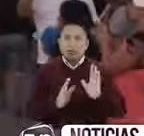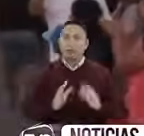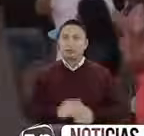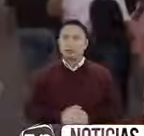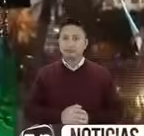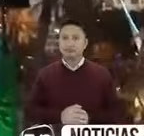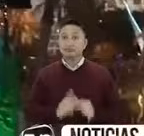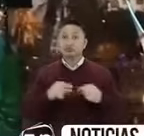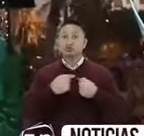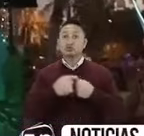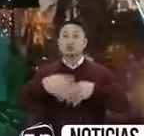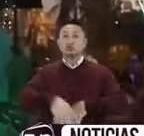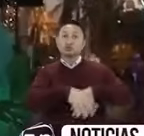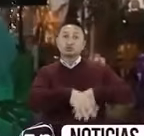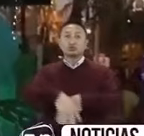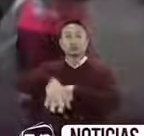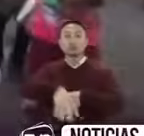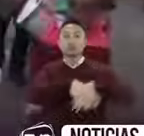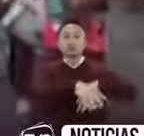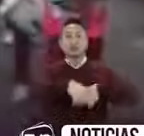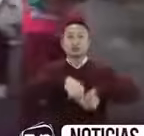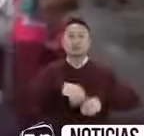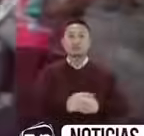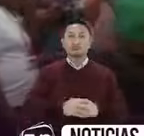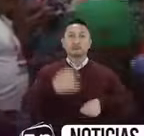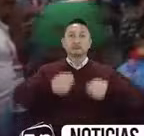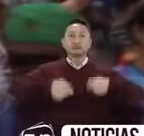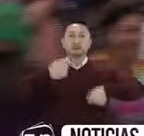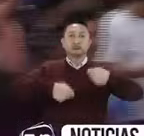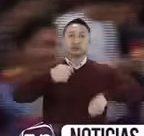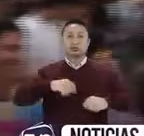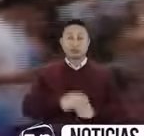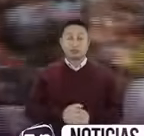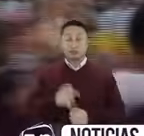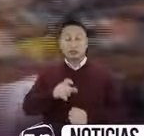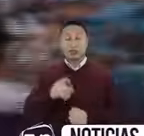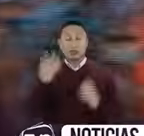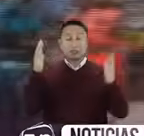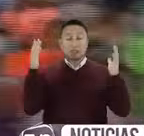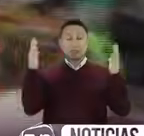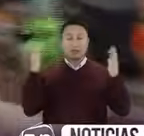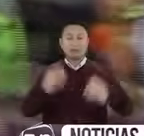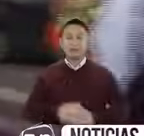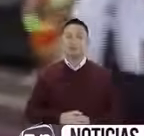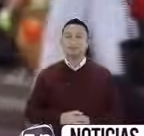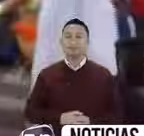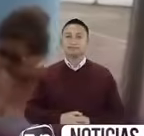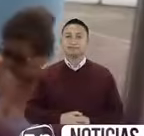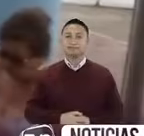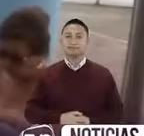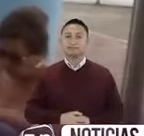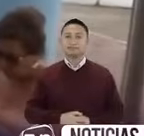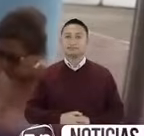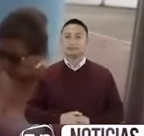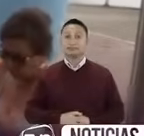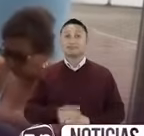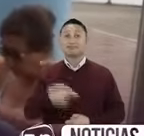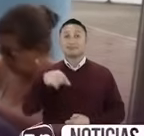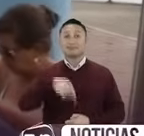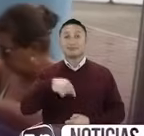carros alegóricos y las bandas musicales se ganaron el aplauso de los turistas. Si no hubiese habido esa